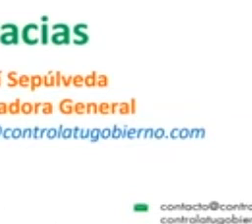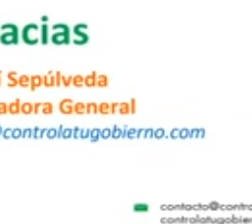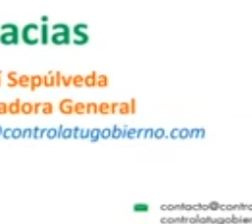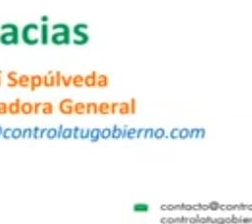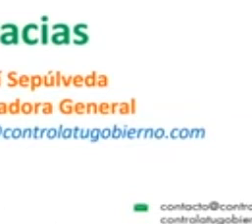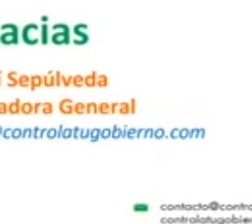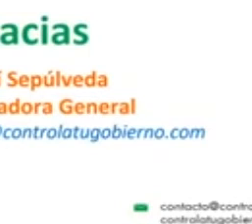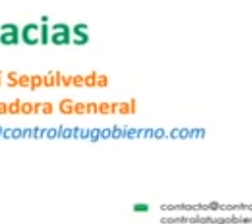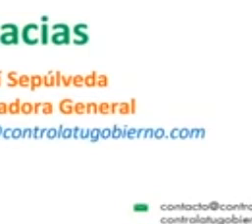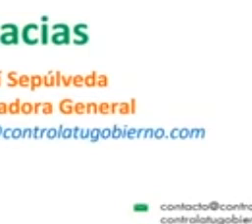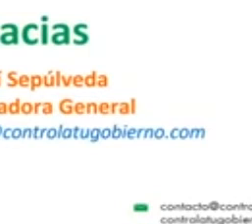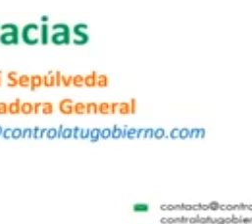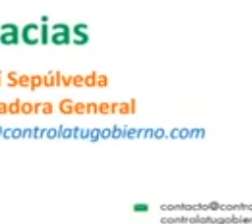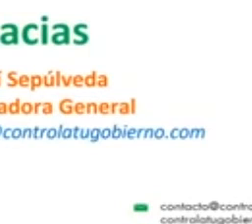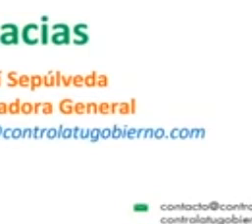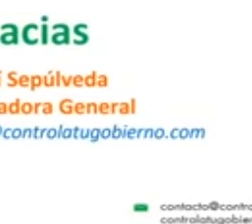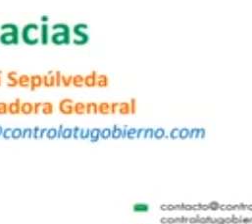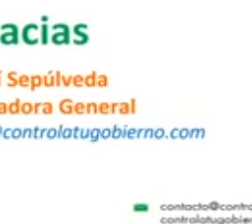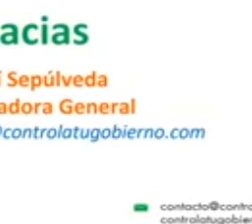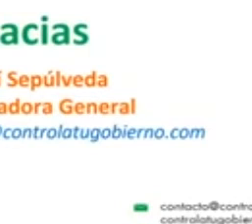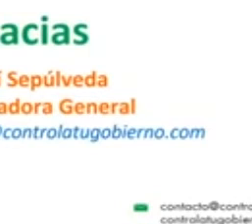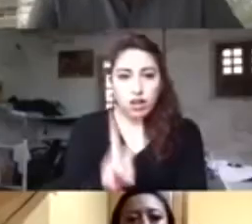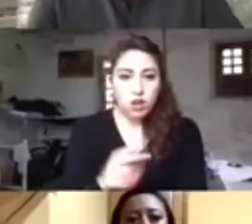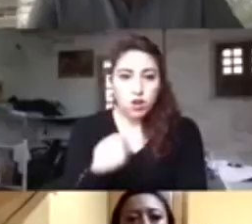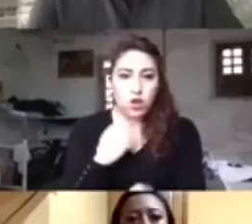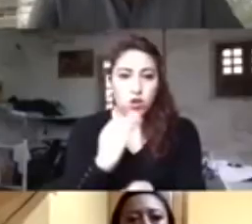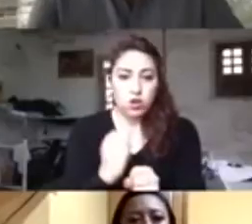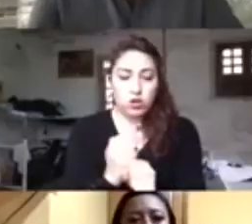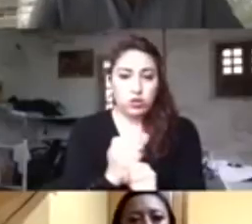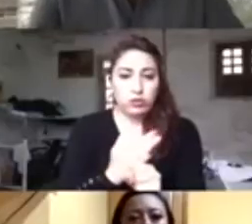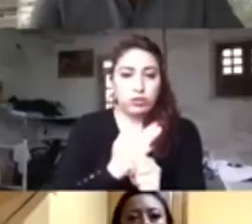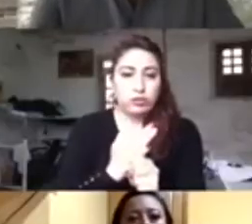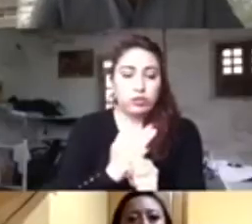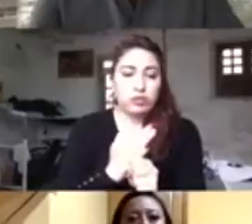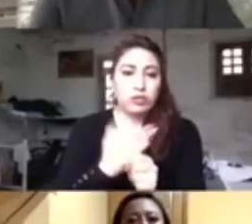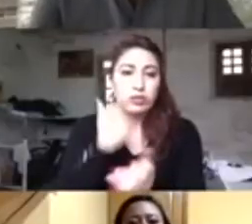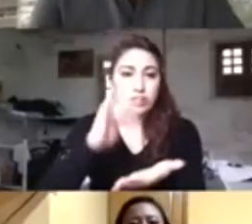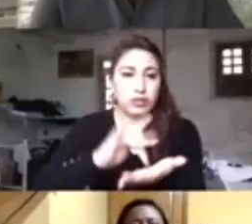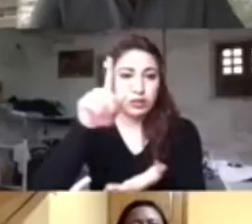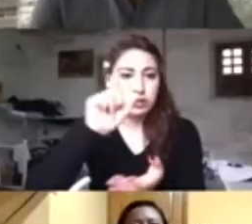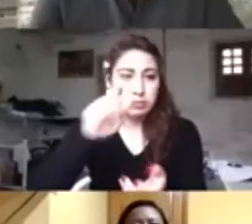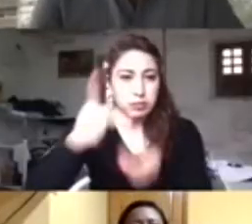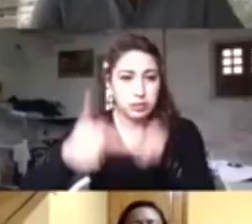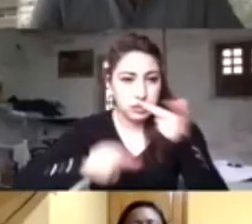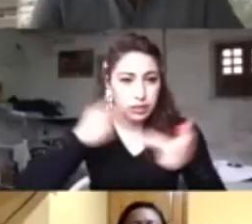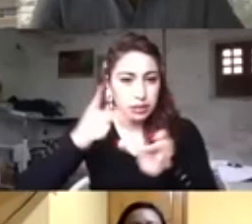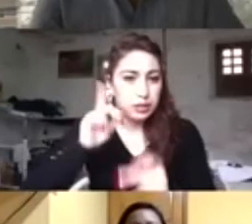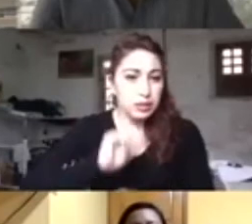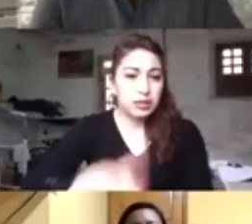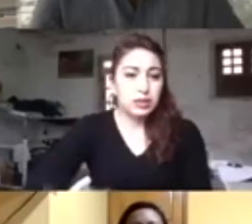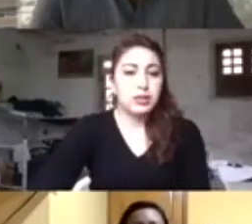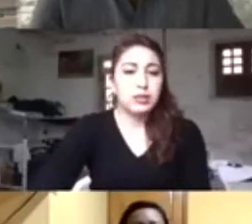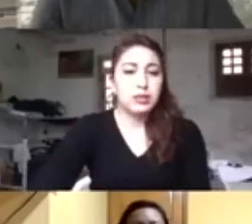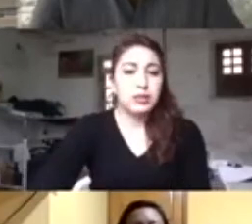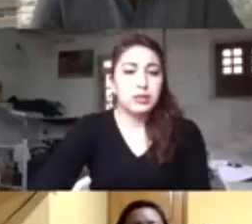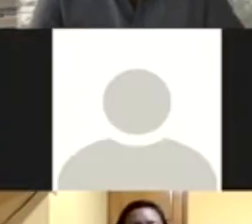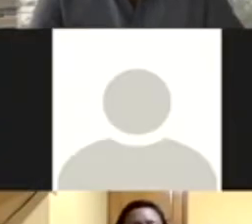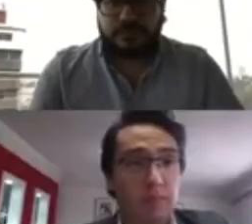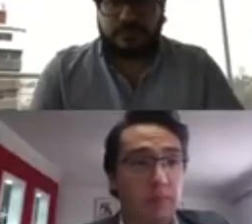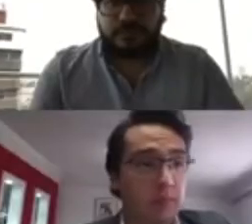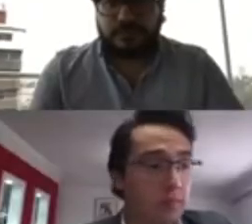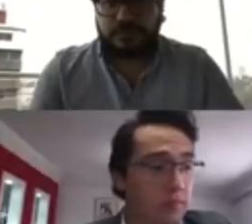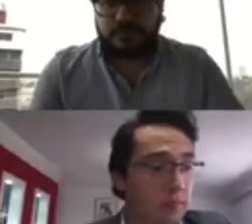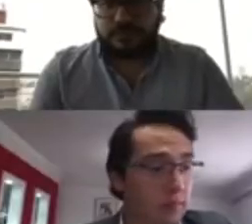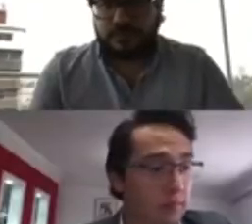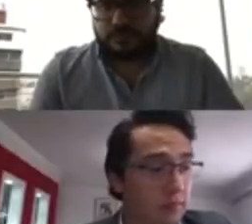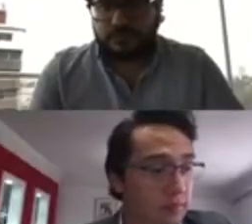interrumpa, pero justo pues quería agradecer muchísimo tu participación, Miley. La verdad es que el